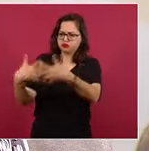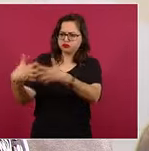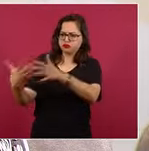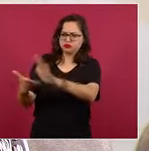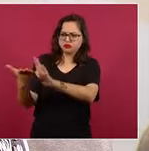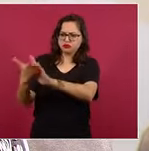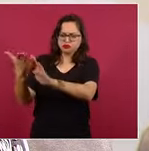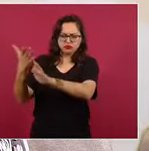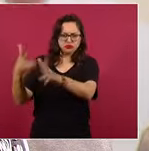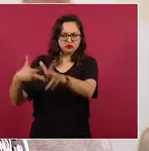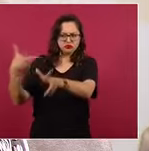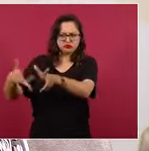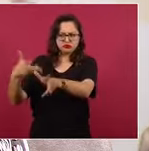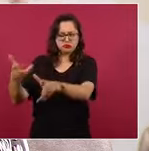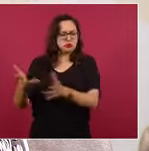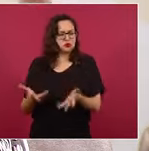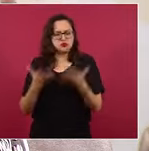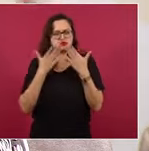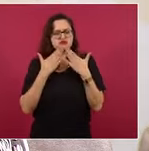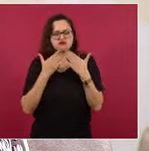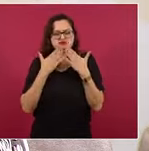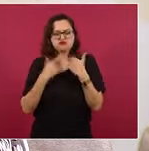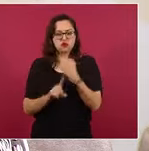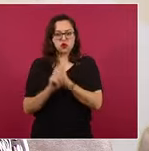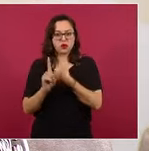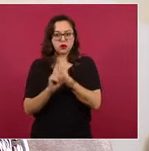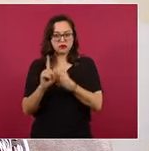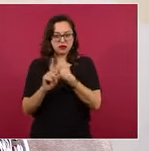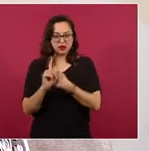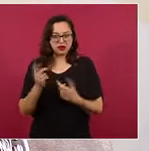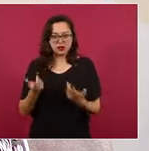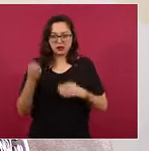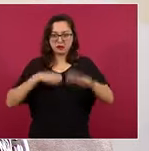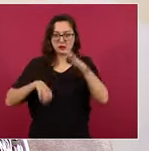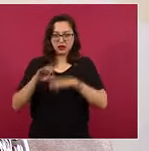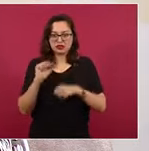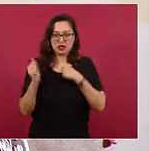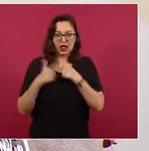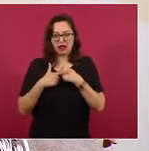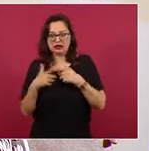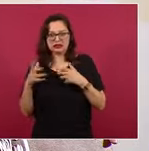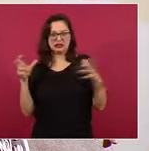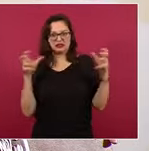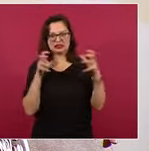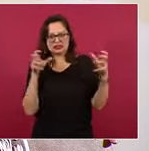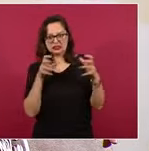hubo de las empresas que participaron ninguna inconformidad.